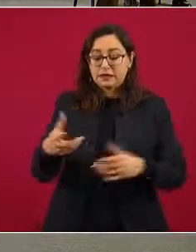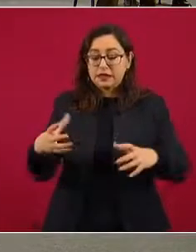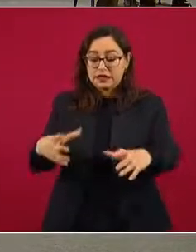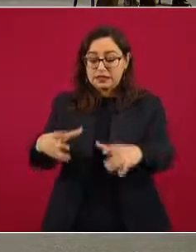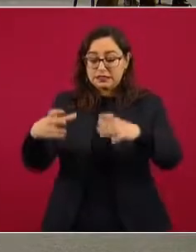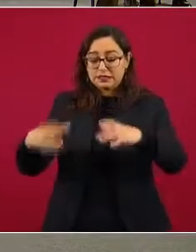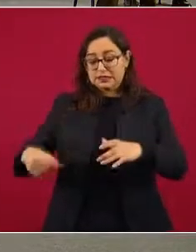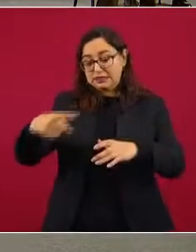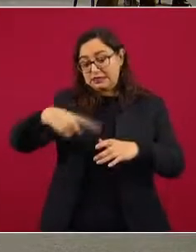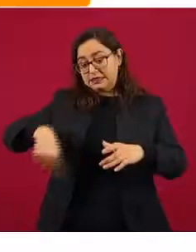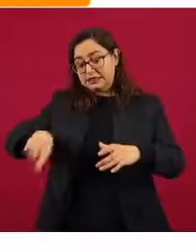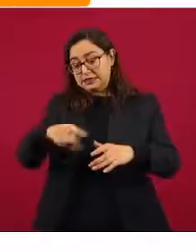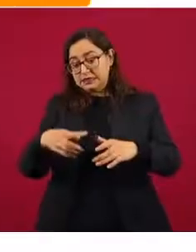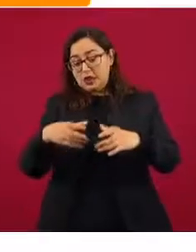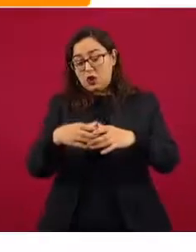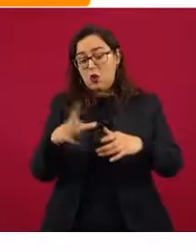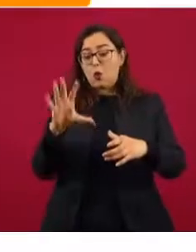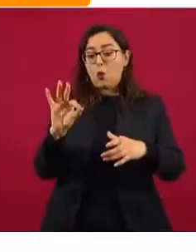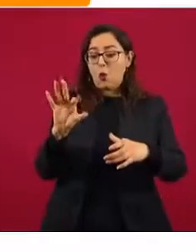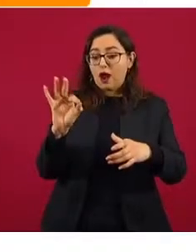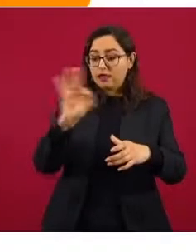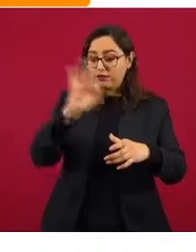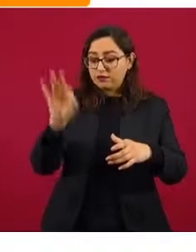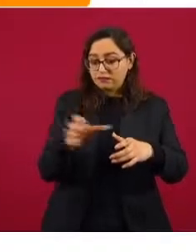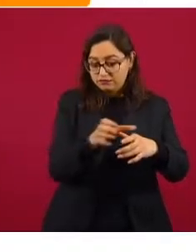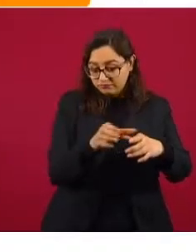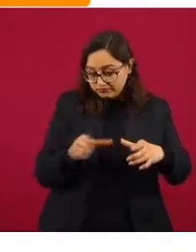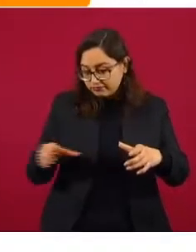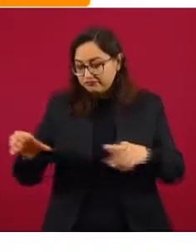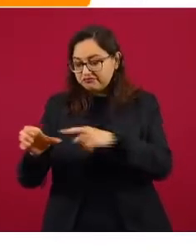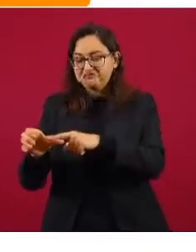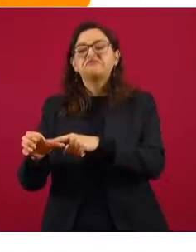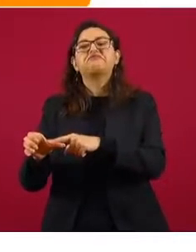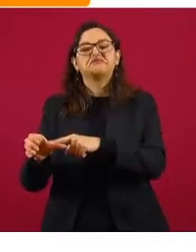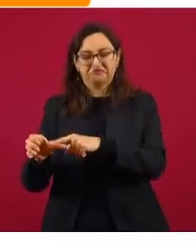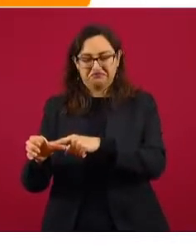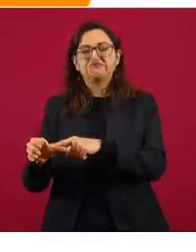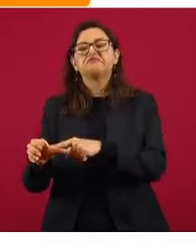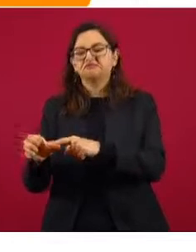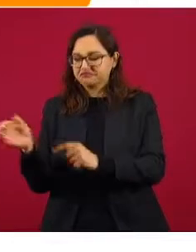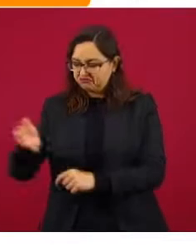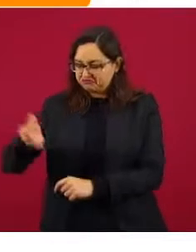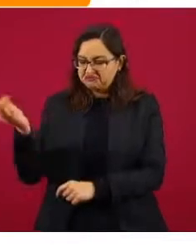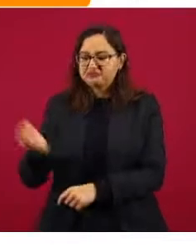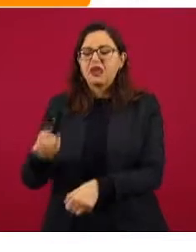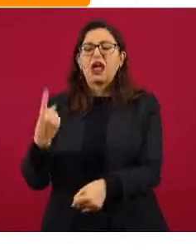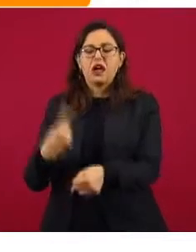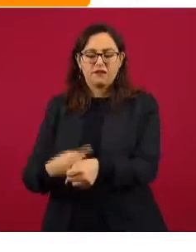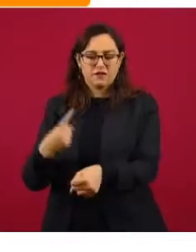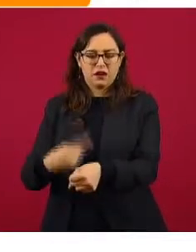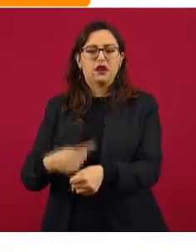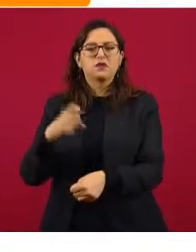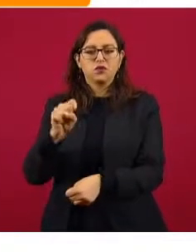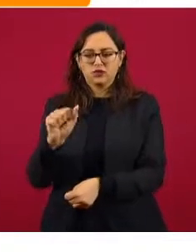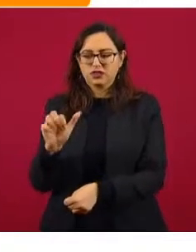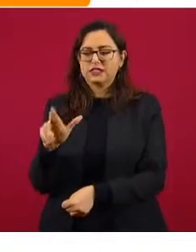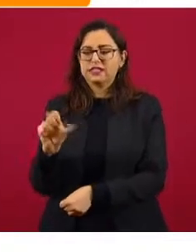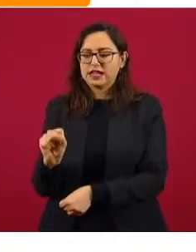40% resultan positivas al virus SARS-CoV-2 cuando se les estudia por laboratorio. La